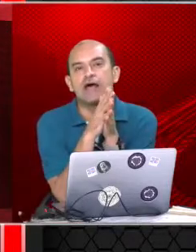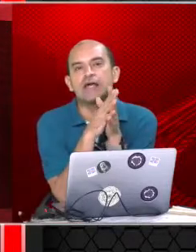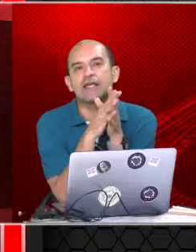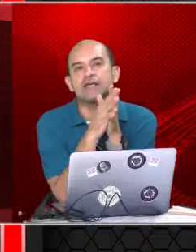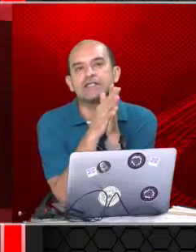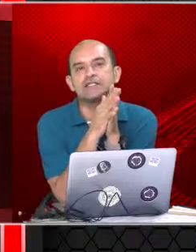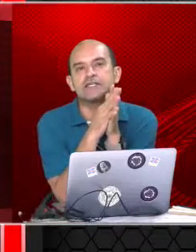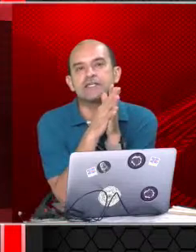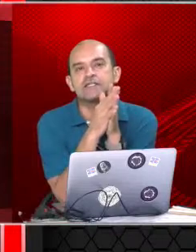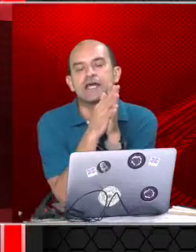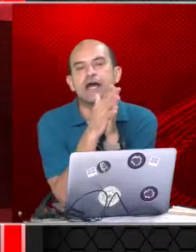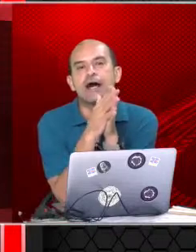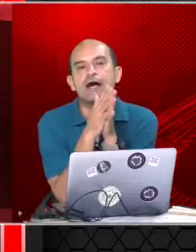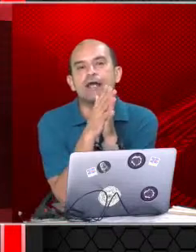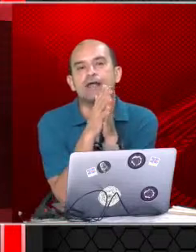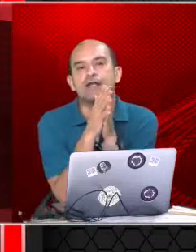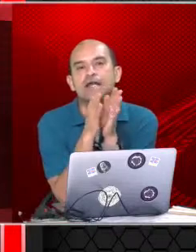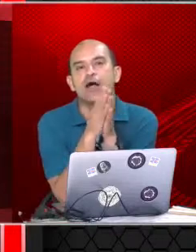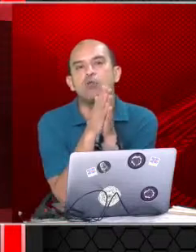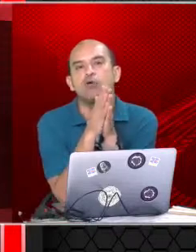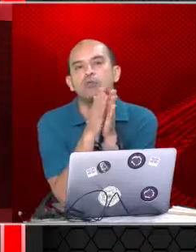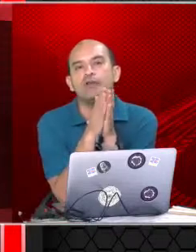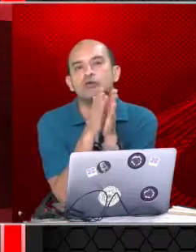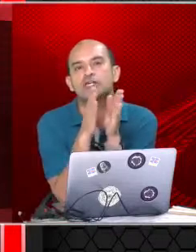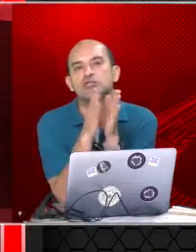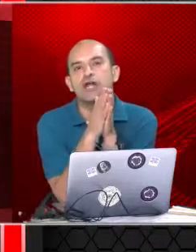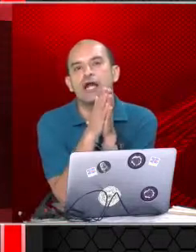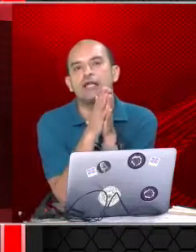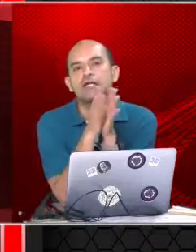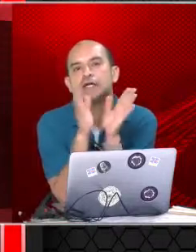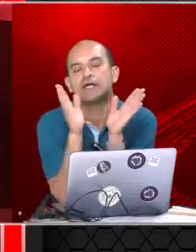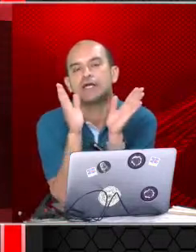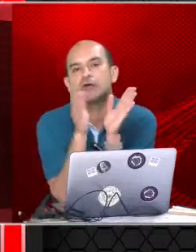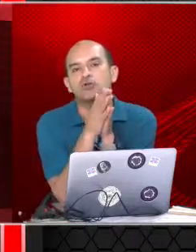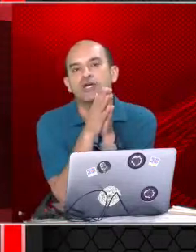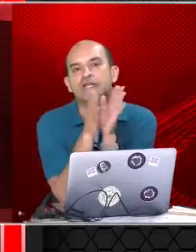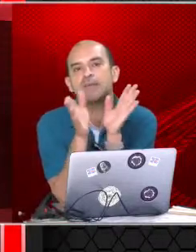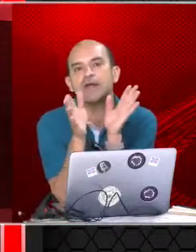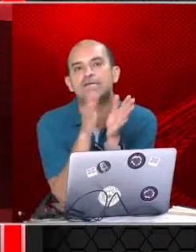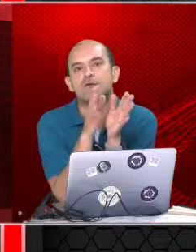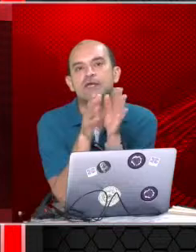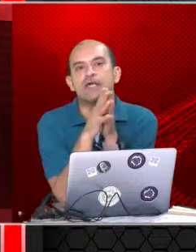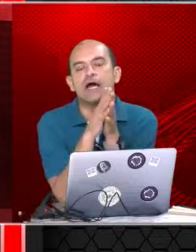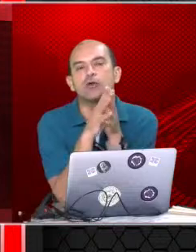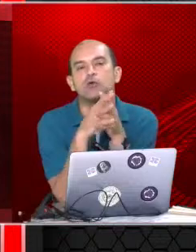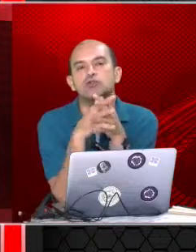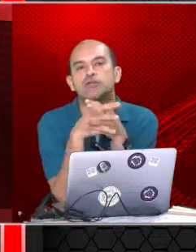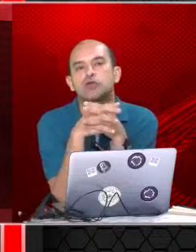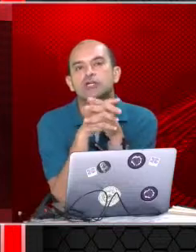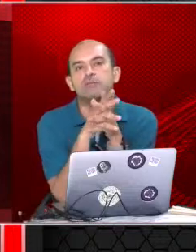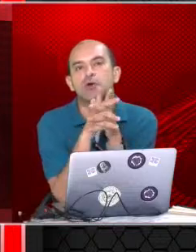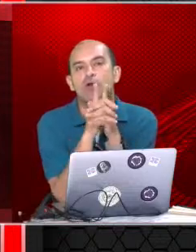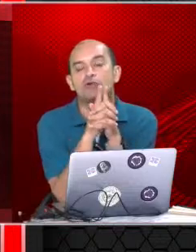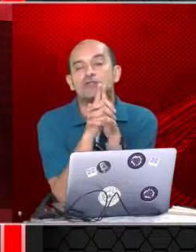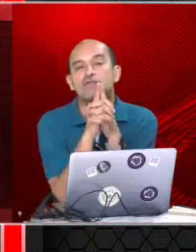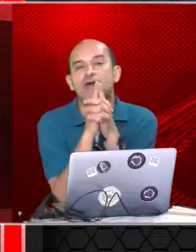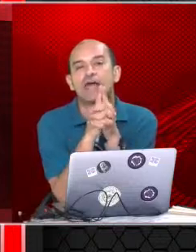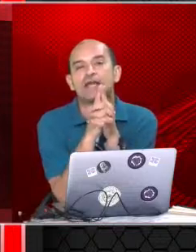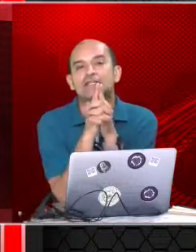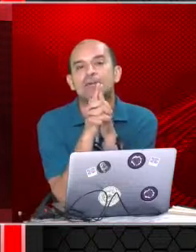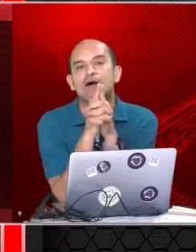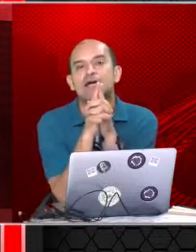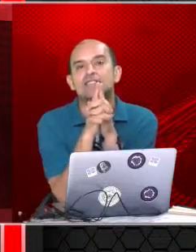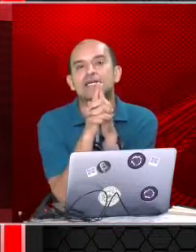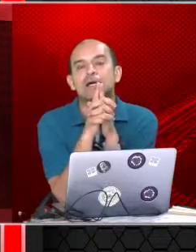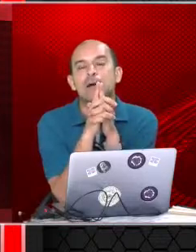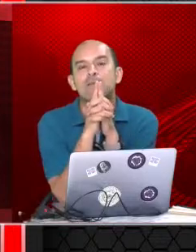la posibilidad de que este sea declarado un monumento nacional, cosa que también divide algunos sectores, pero bueno, ese fue